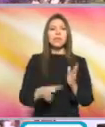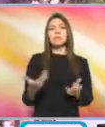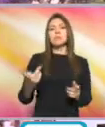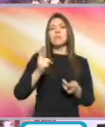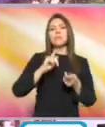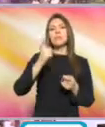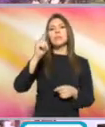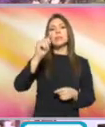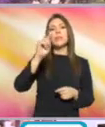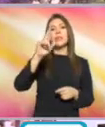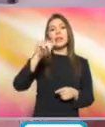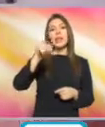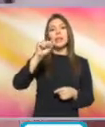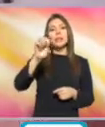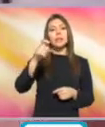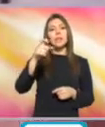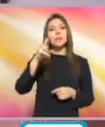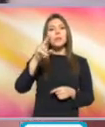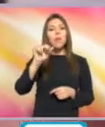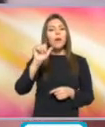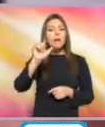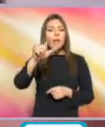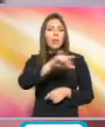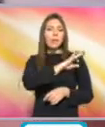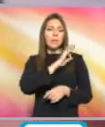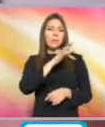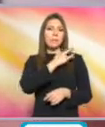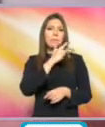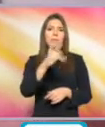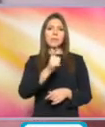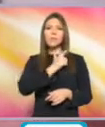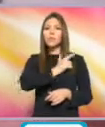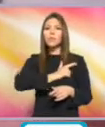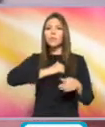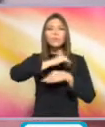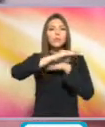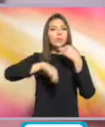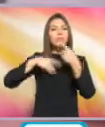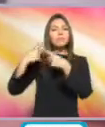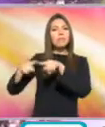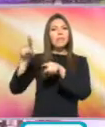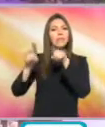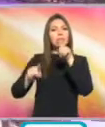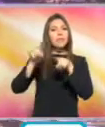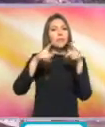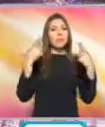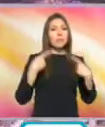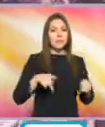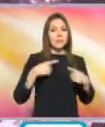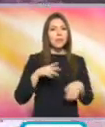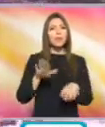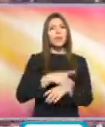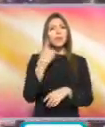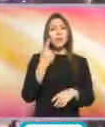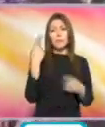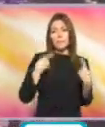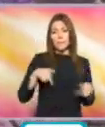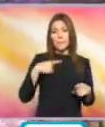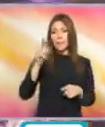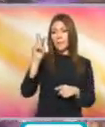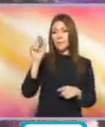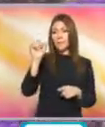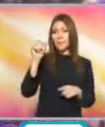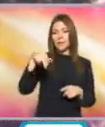persona pansexual, claro. O sea, le gusta todo tipo de personas. No tiene, porque la persona dice, el pansexual dice, yo amo a